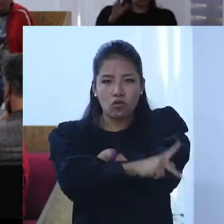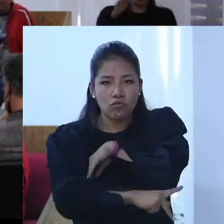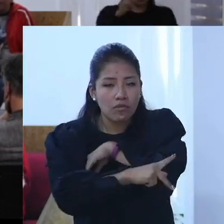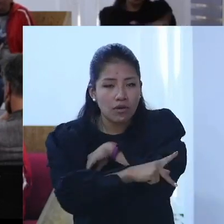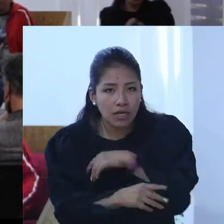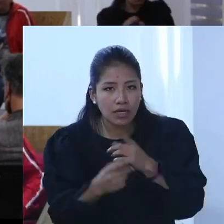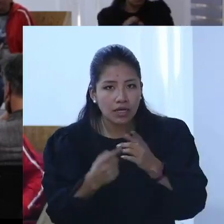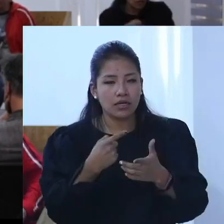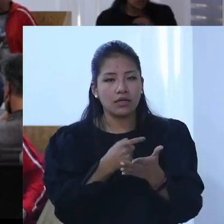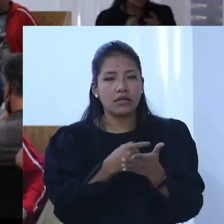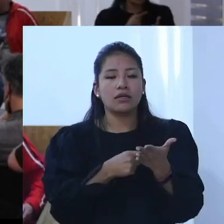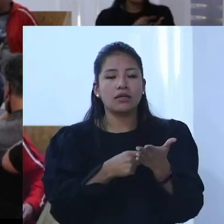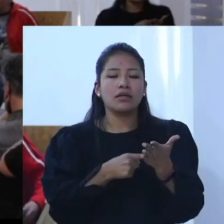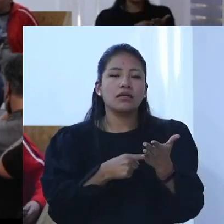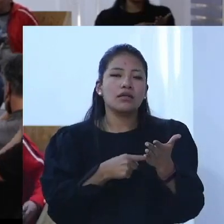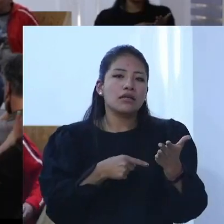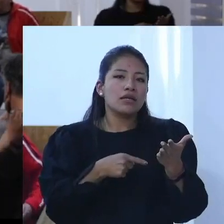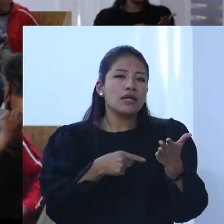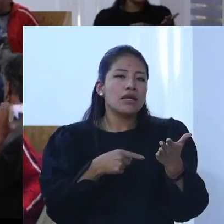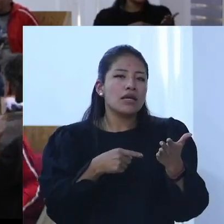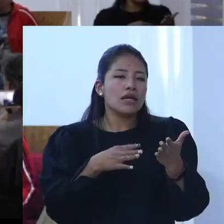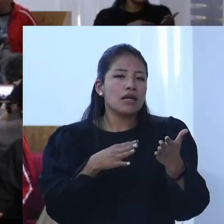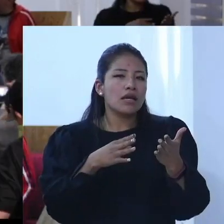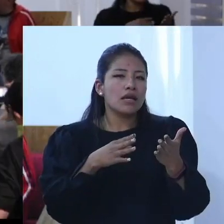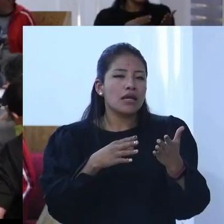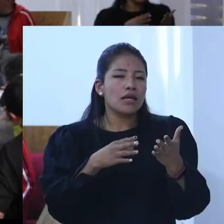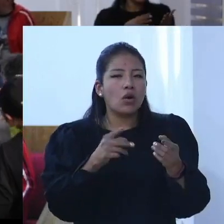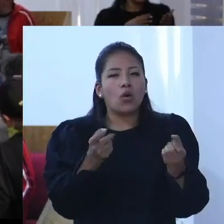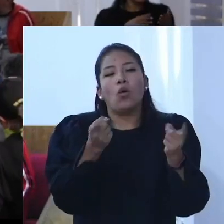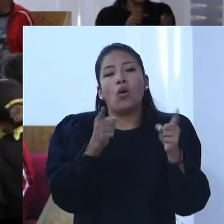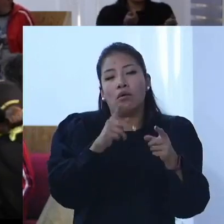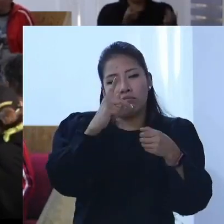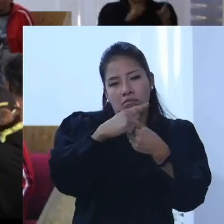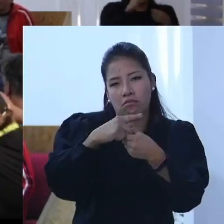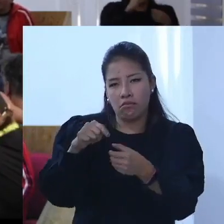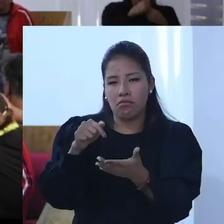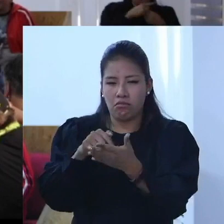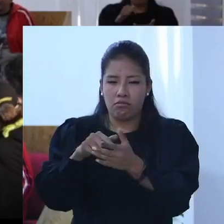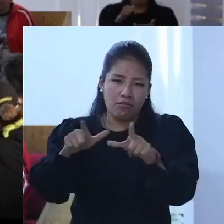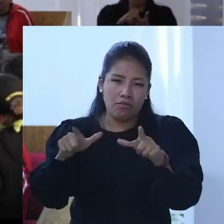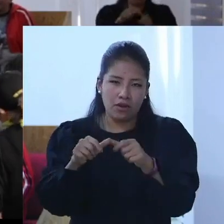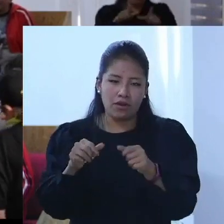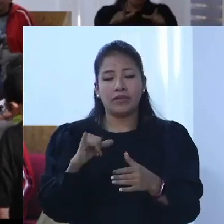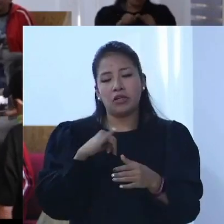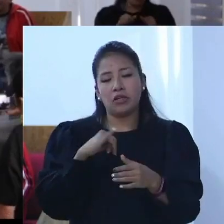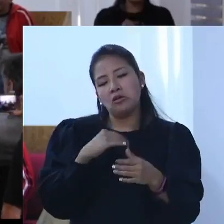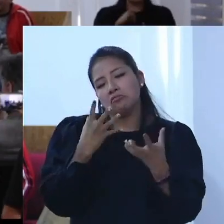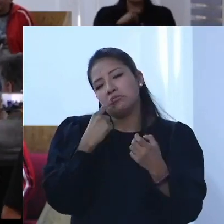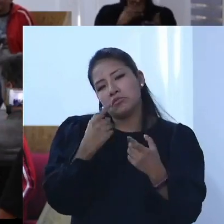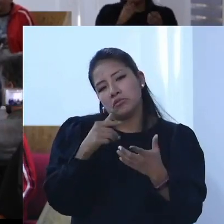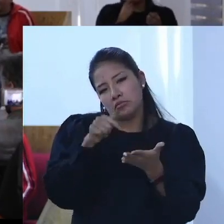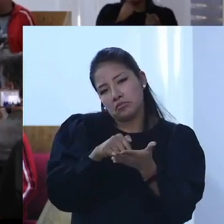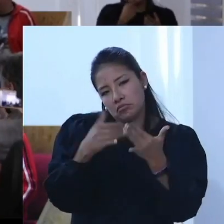mapa Entonces eso no eso es un poco la la el testimonio que quería dar hoy no muchas gracias